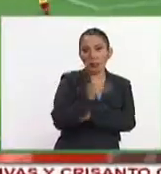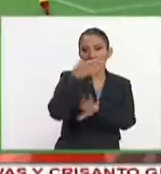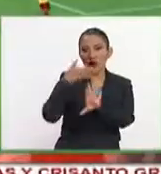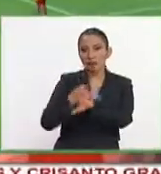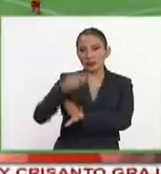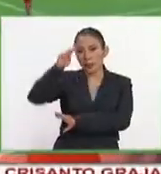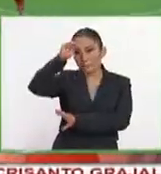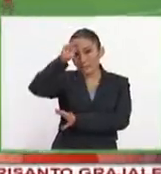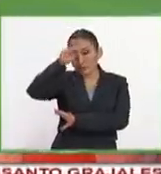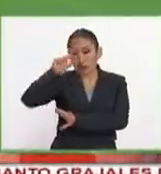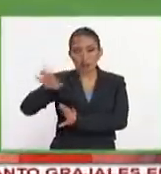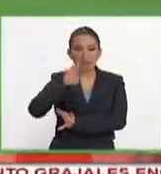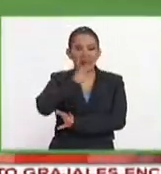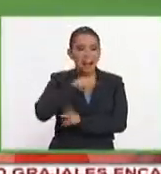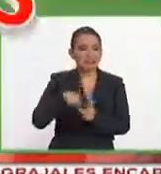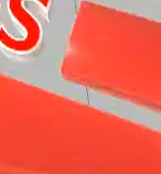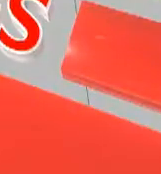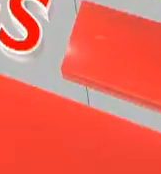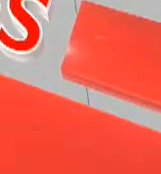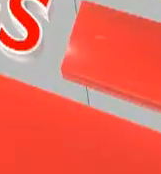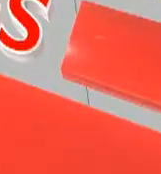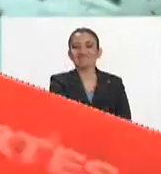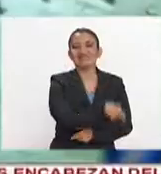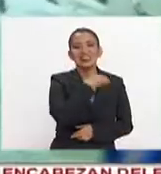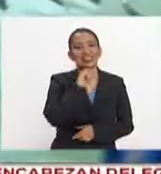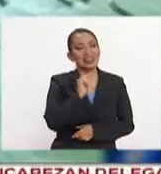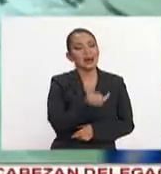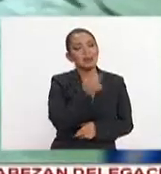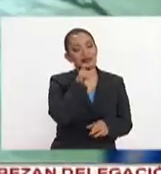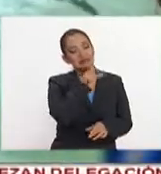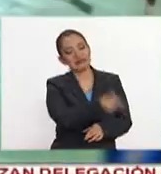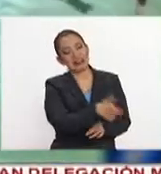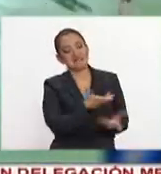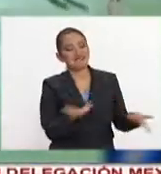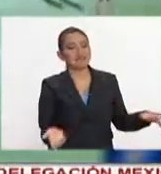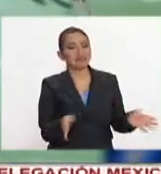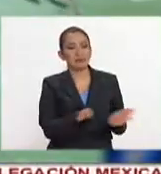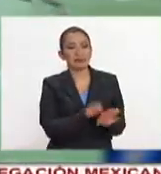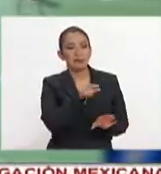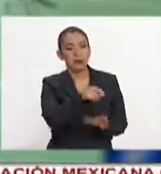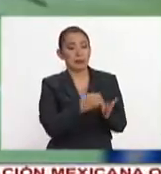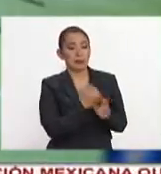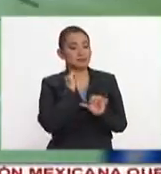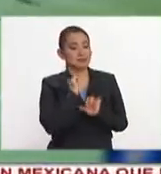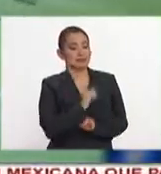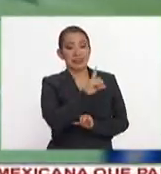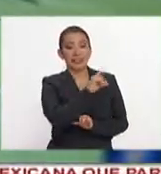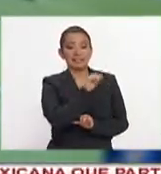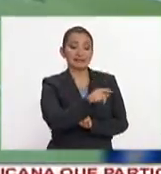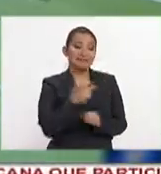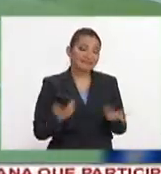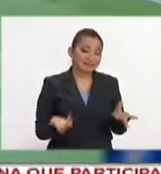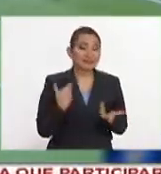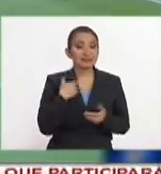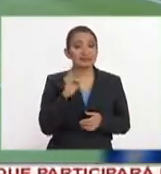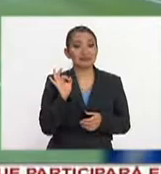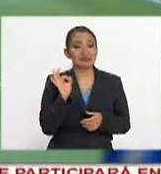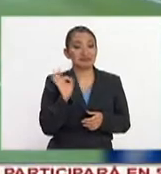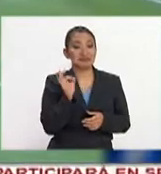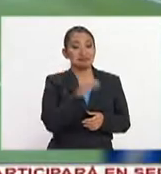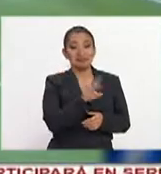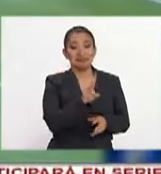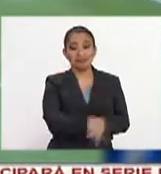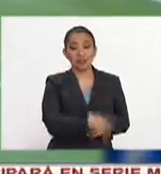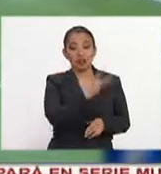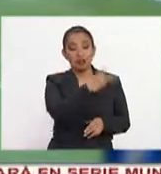contra Monterrey. Mal inicio el que han tenido los Xolos, sin duda alguna, bajo pues la nueva dirección técnica. Ha sido pues la